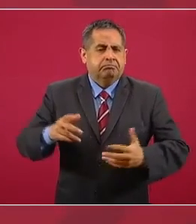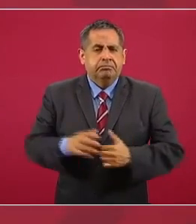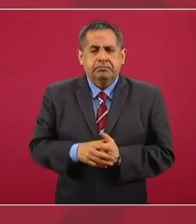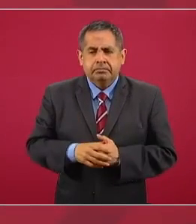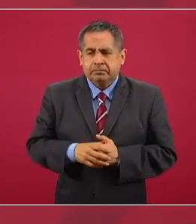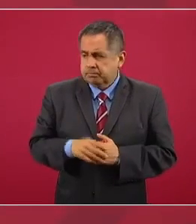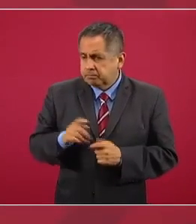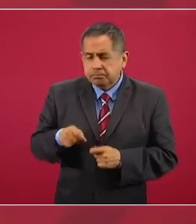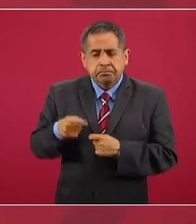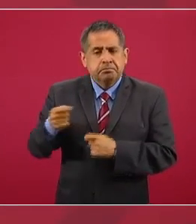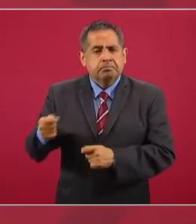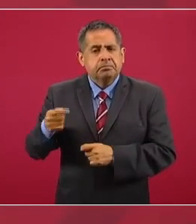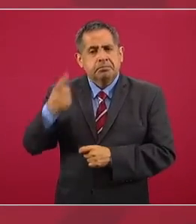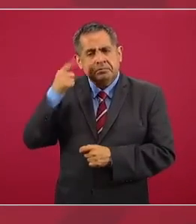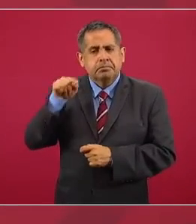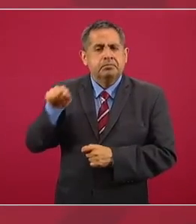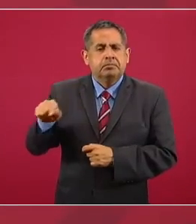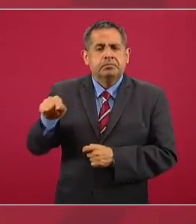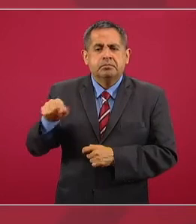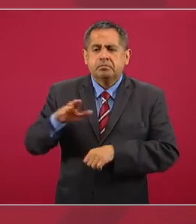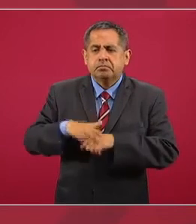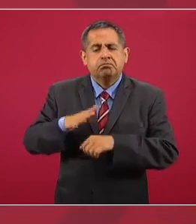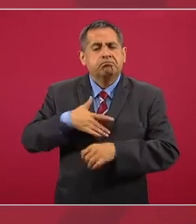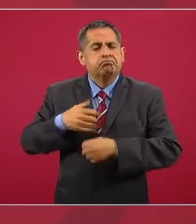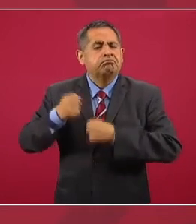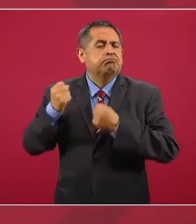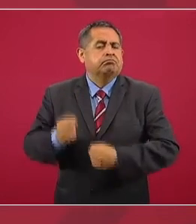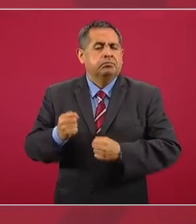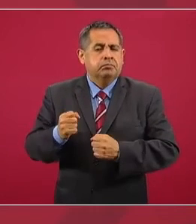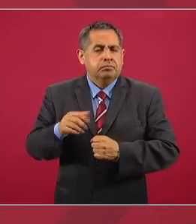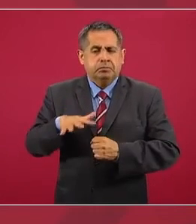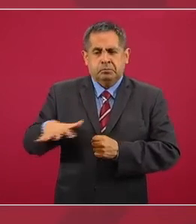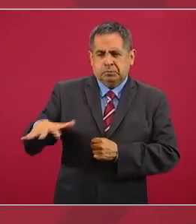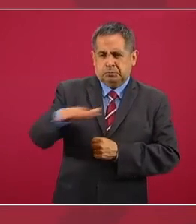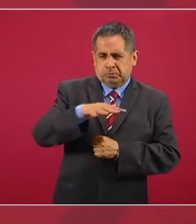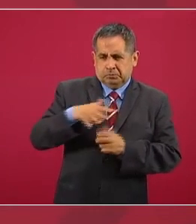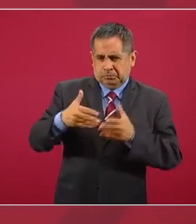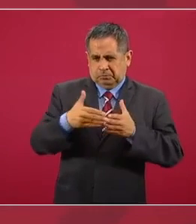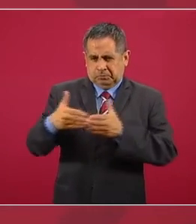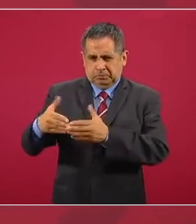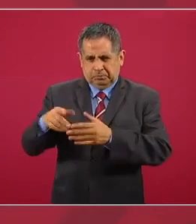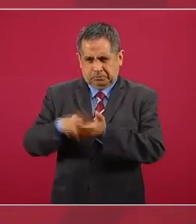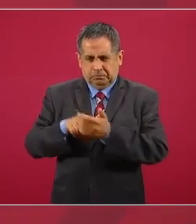Se garantiza que haya más seguridad en todos los puertos,